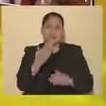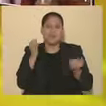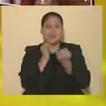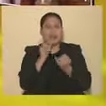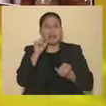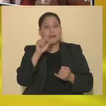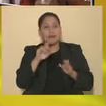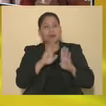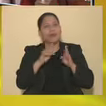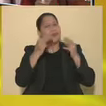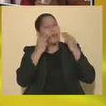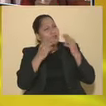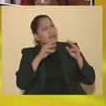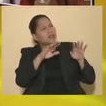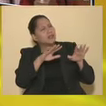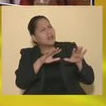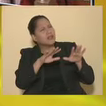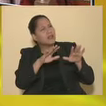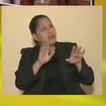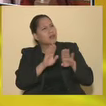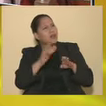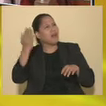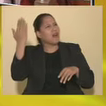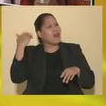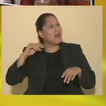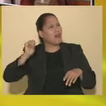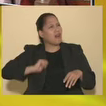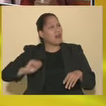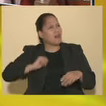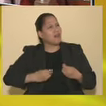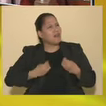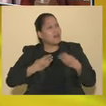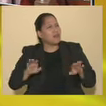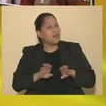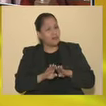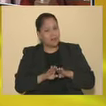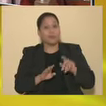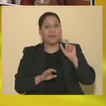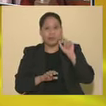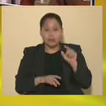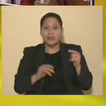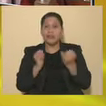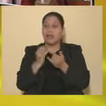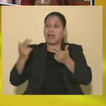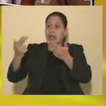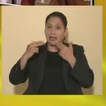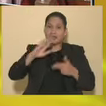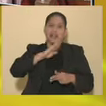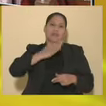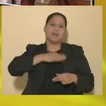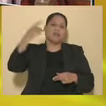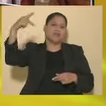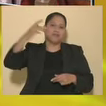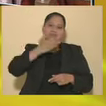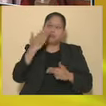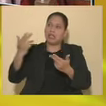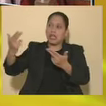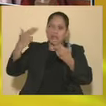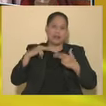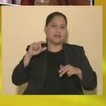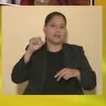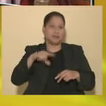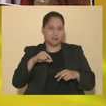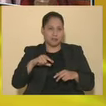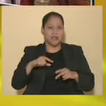un poco de exhibición de lo que es el medievo, como vienen nuestras raíces españolas, ¿no? Porque también nosotros, sí,